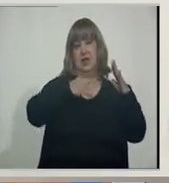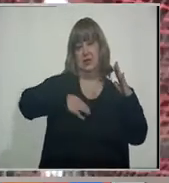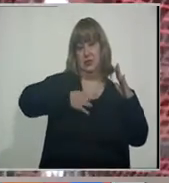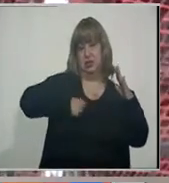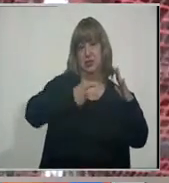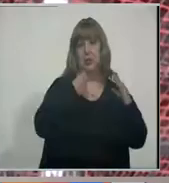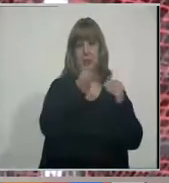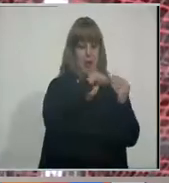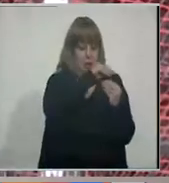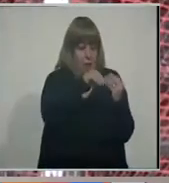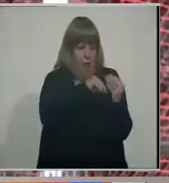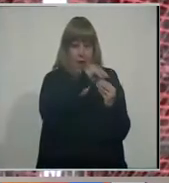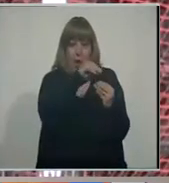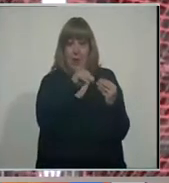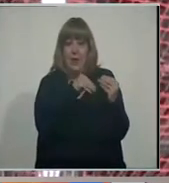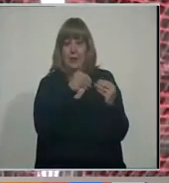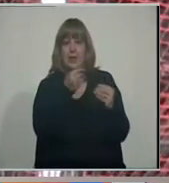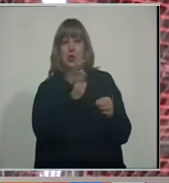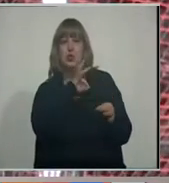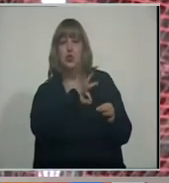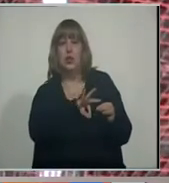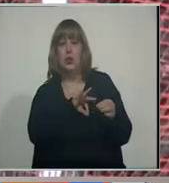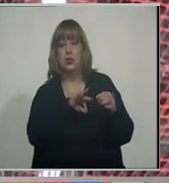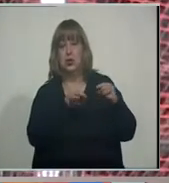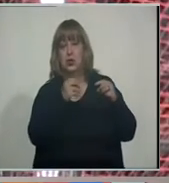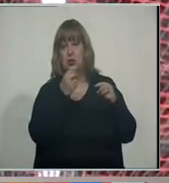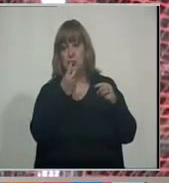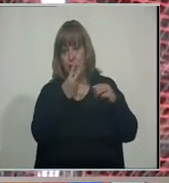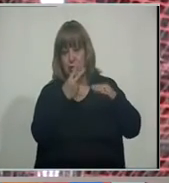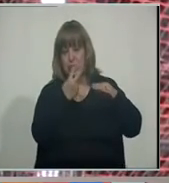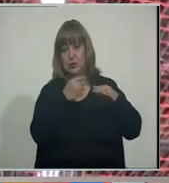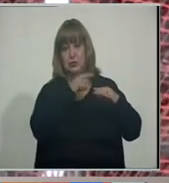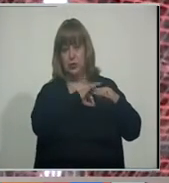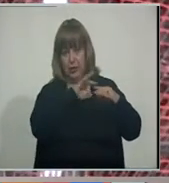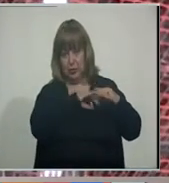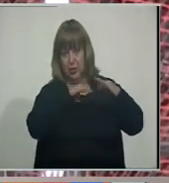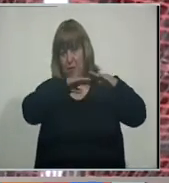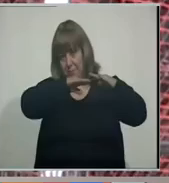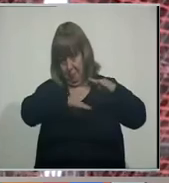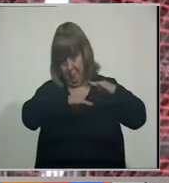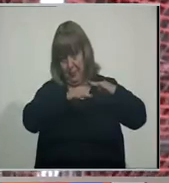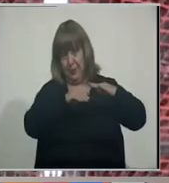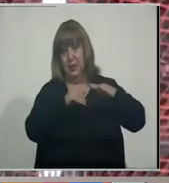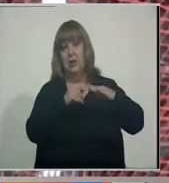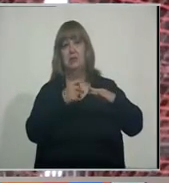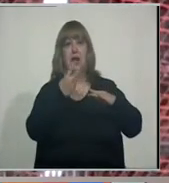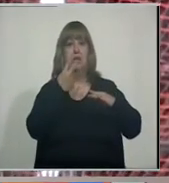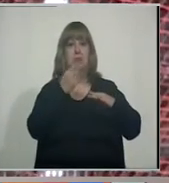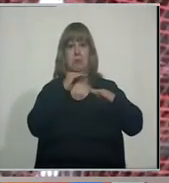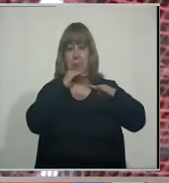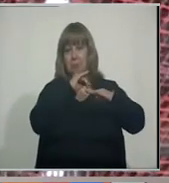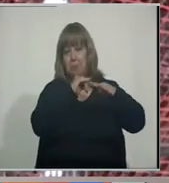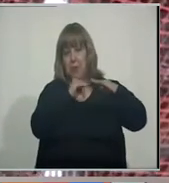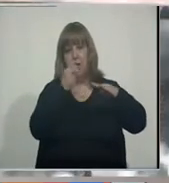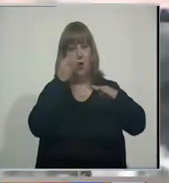aquellas familias que estén por debajo de los dos salarios mínimos vital y móvil en la composición del grupo familiar. Que no lleguen a los 20.000. La cuota